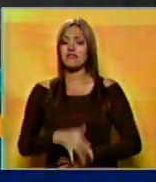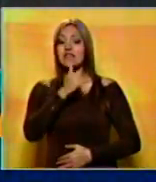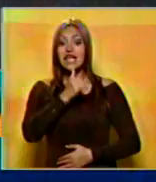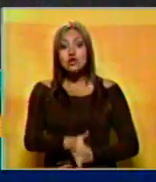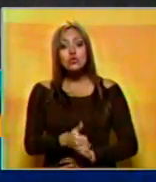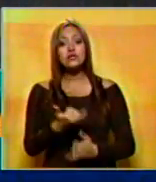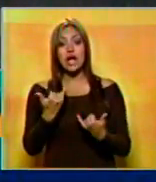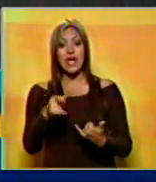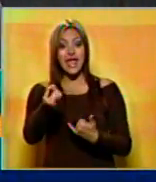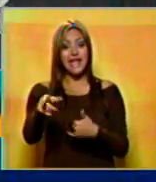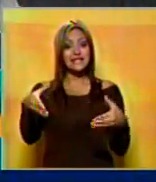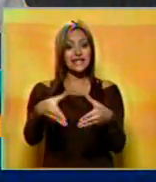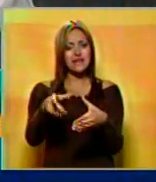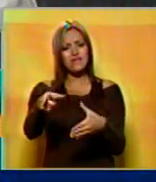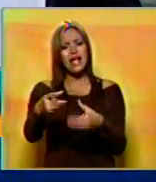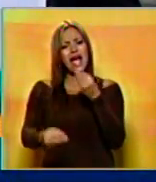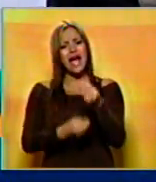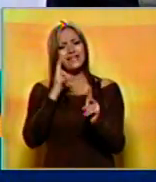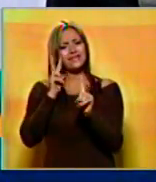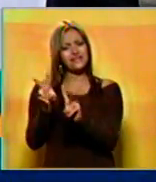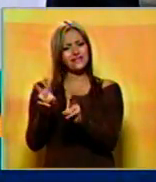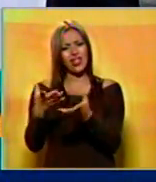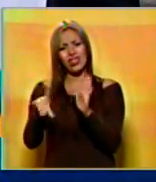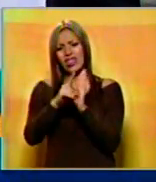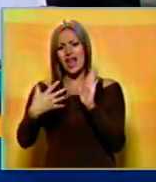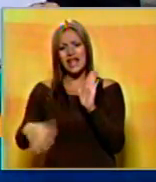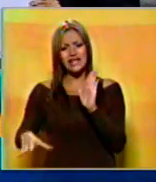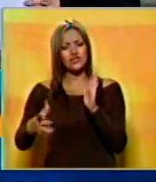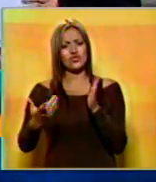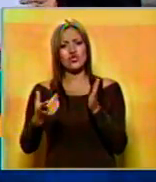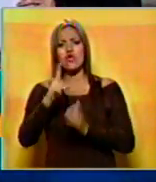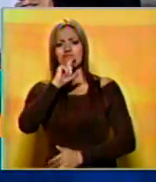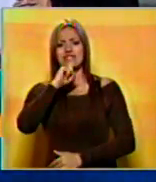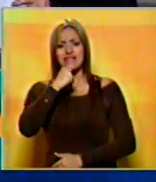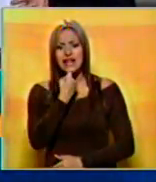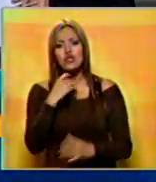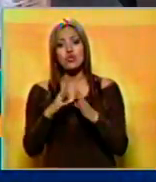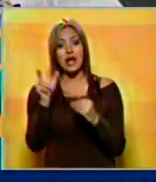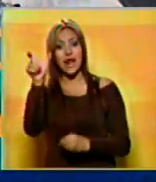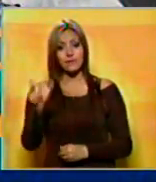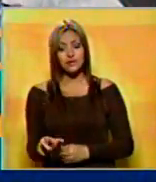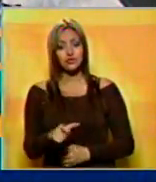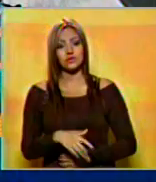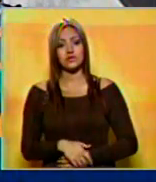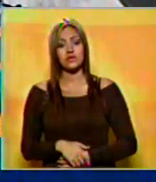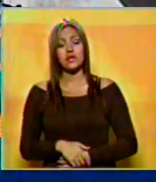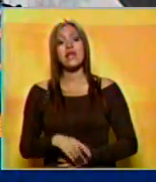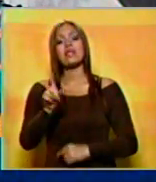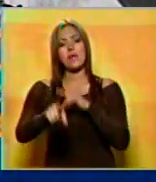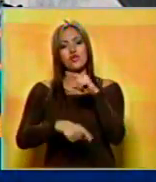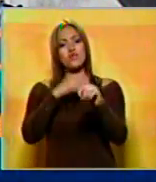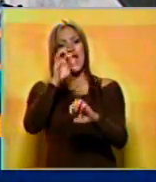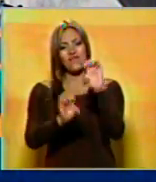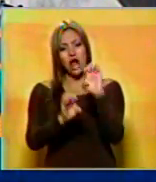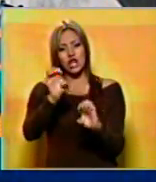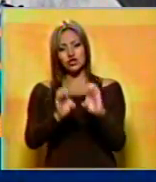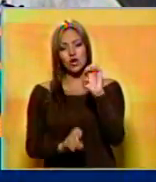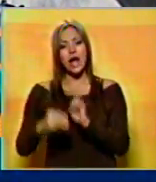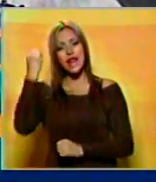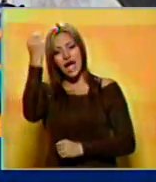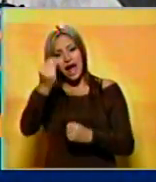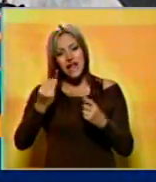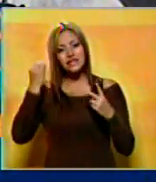que el CESPA establece un mecanismo invasivo al derecho a la confidencialidad de los ciudadanos. Después de revisarlo y hacer un